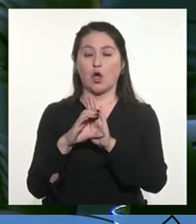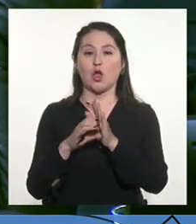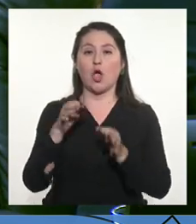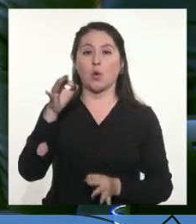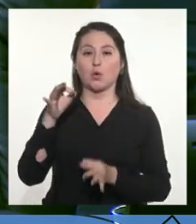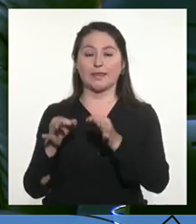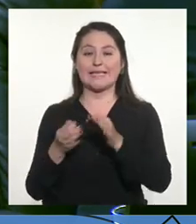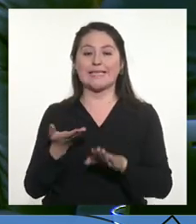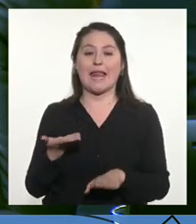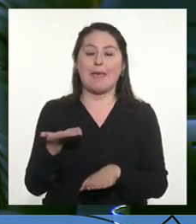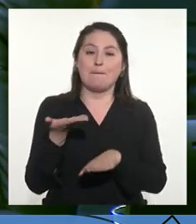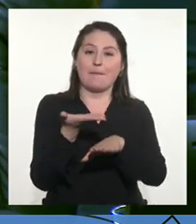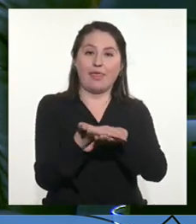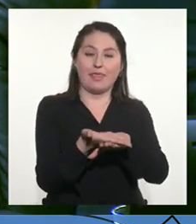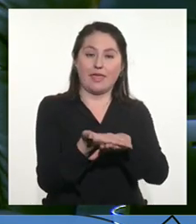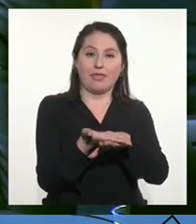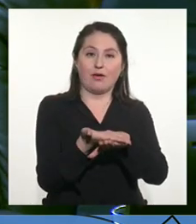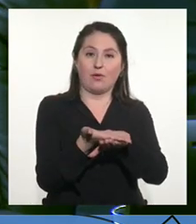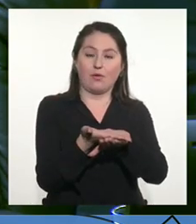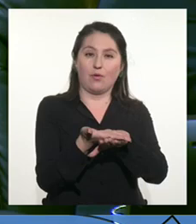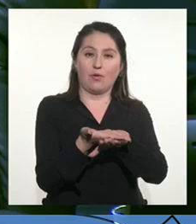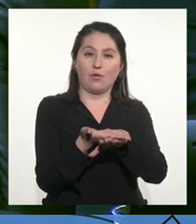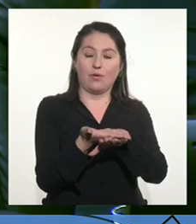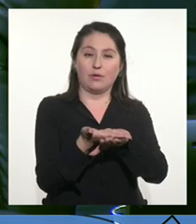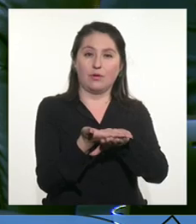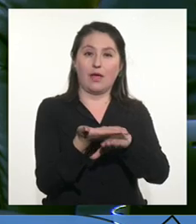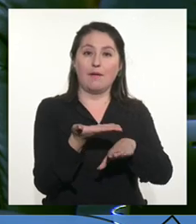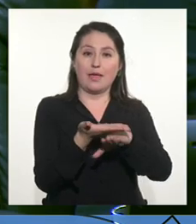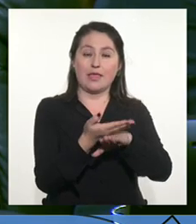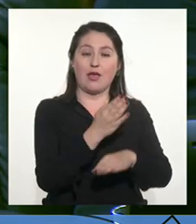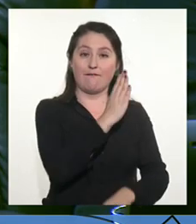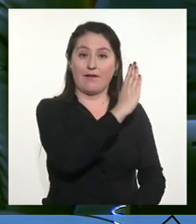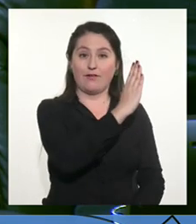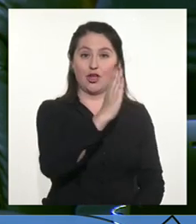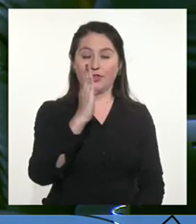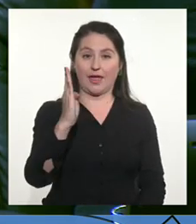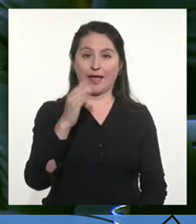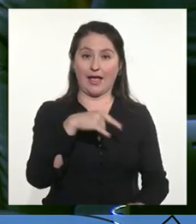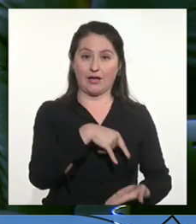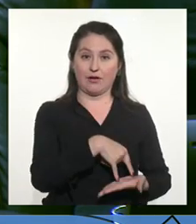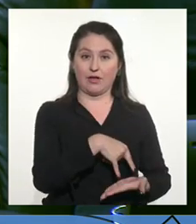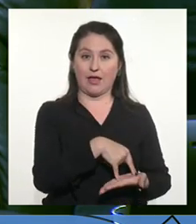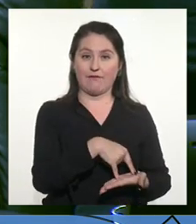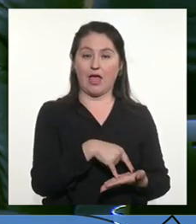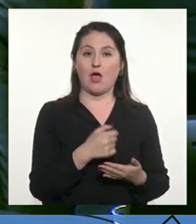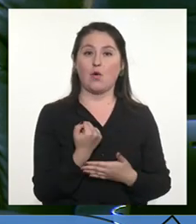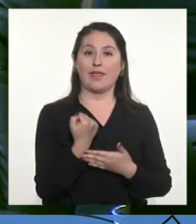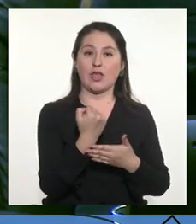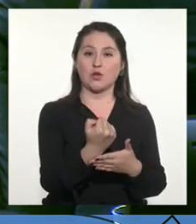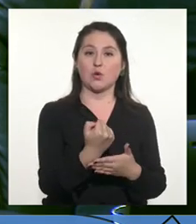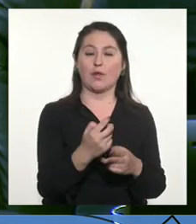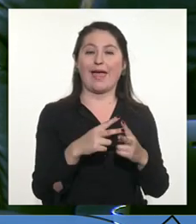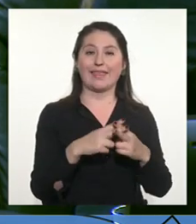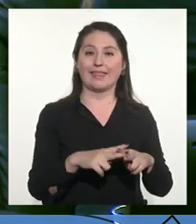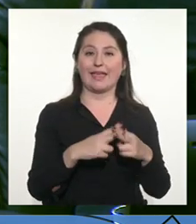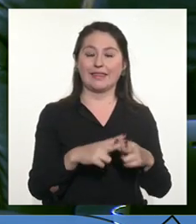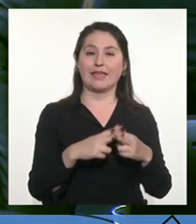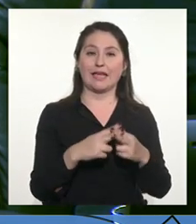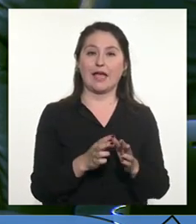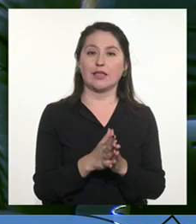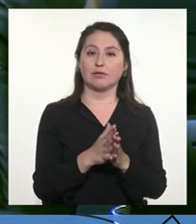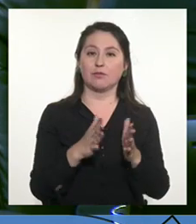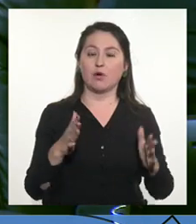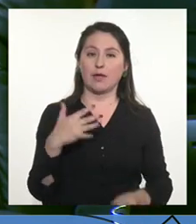solicitado a las la biblioteca va a ser de una ayuda de técnica muy importante y muy